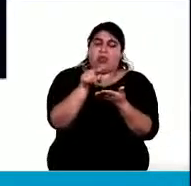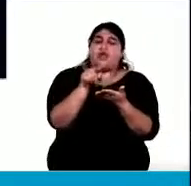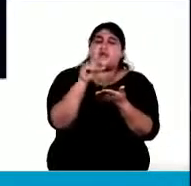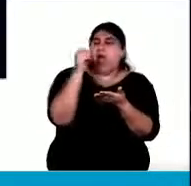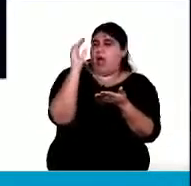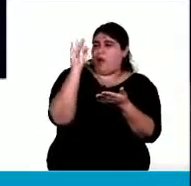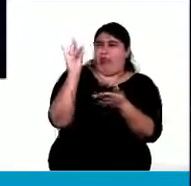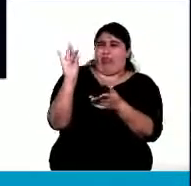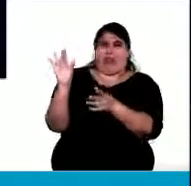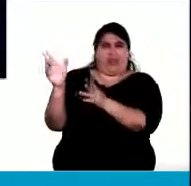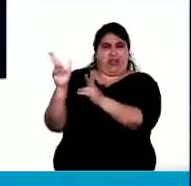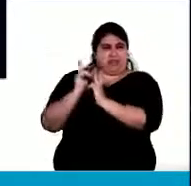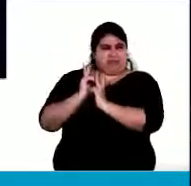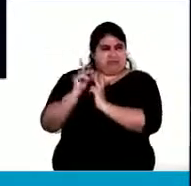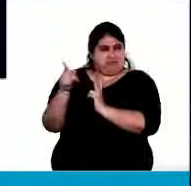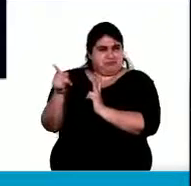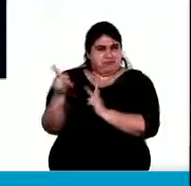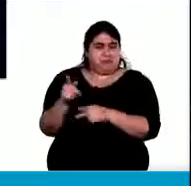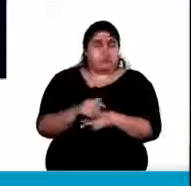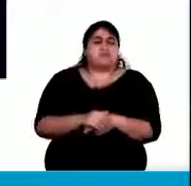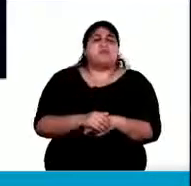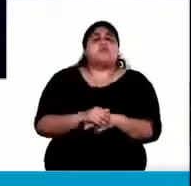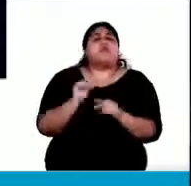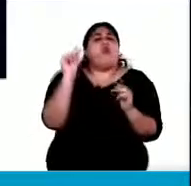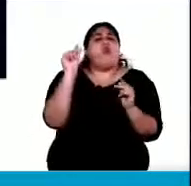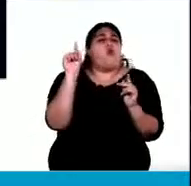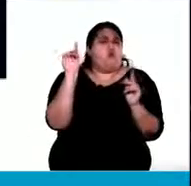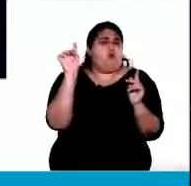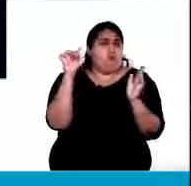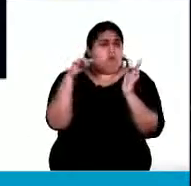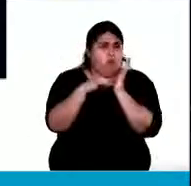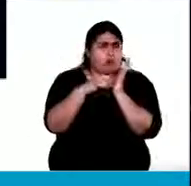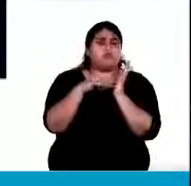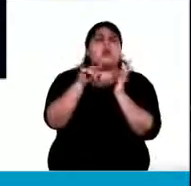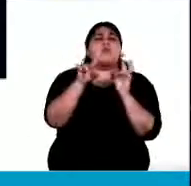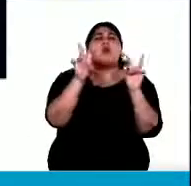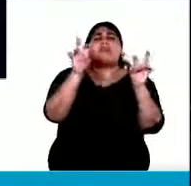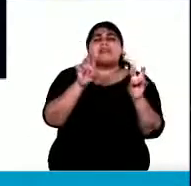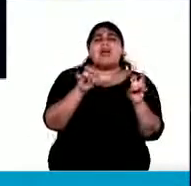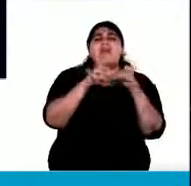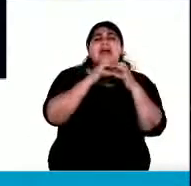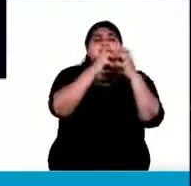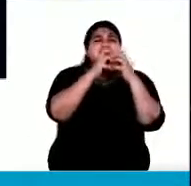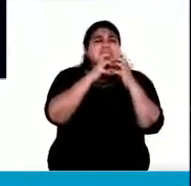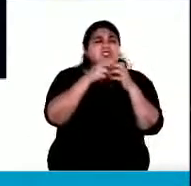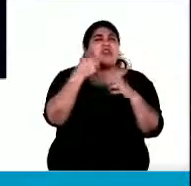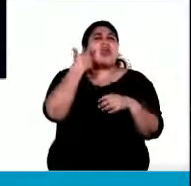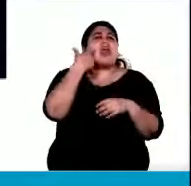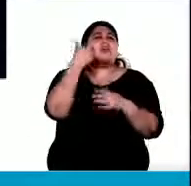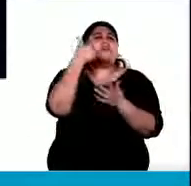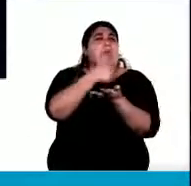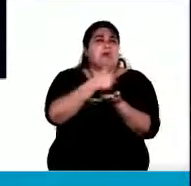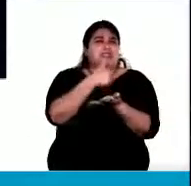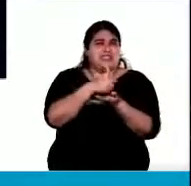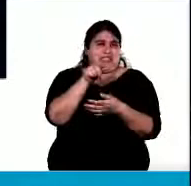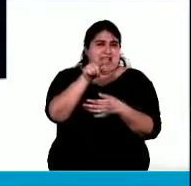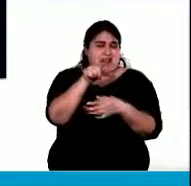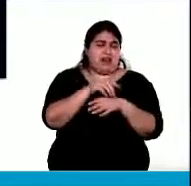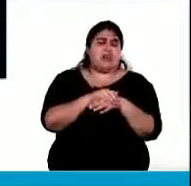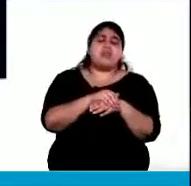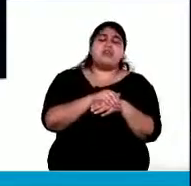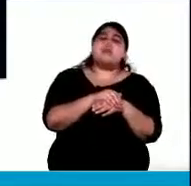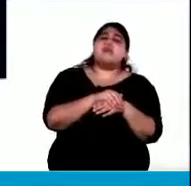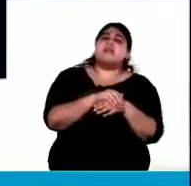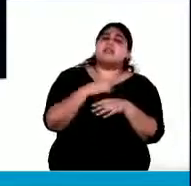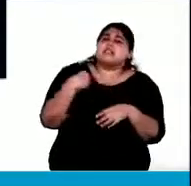Abad. Hizo un paréntesis y se refirió al tema de las sesiones presenciales. La verdad, insisto